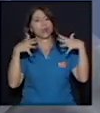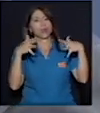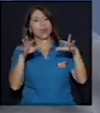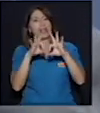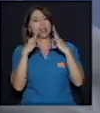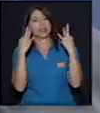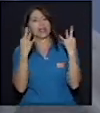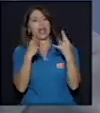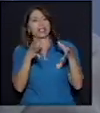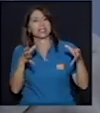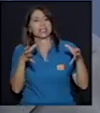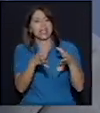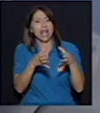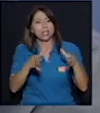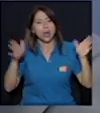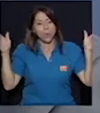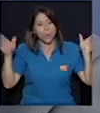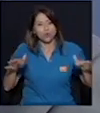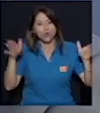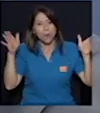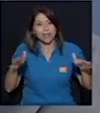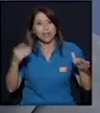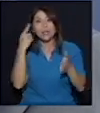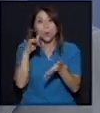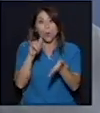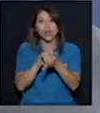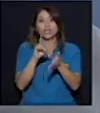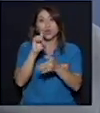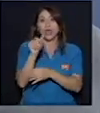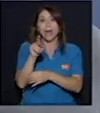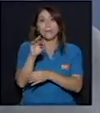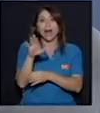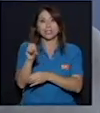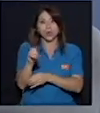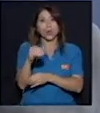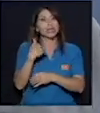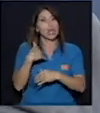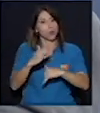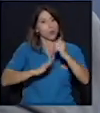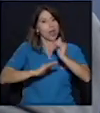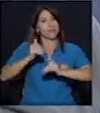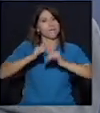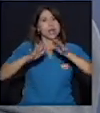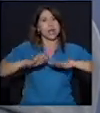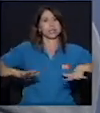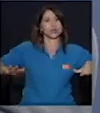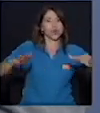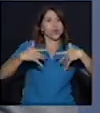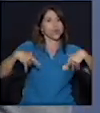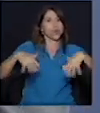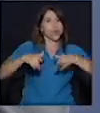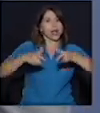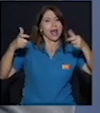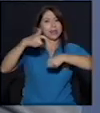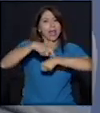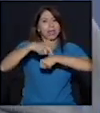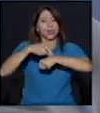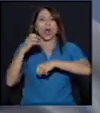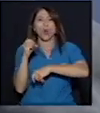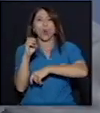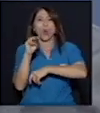las grandes edificaciones de la época Omeya. En ese momento, los